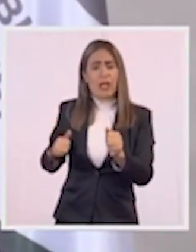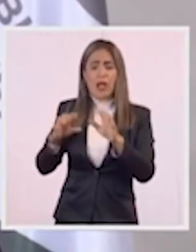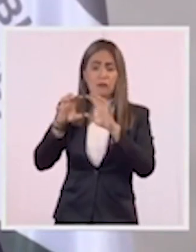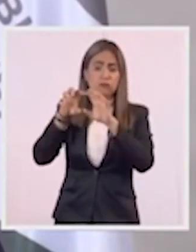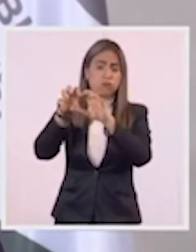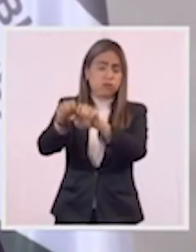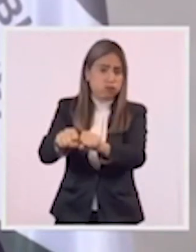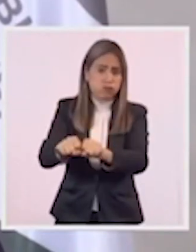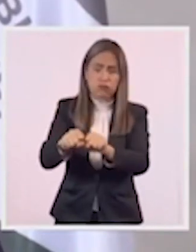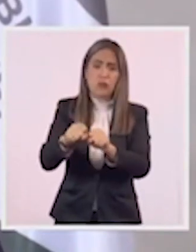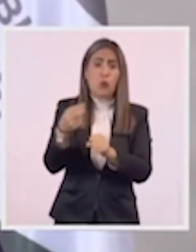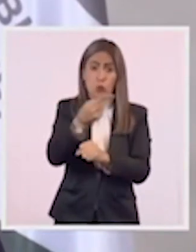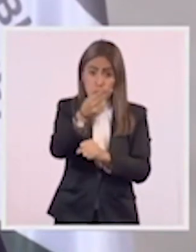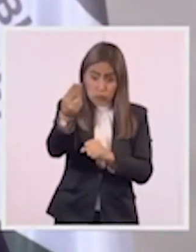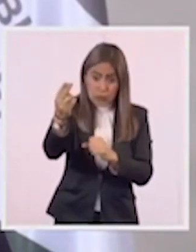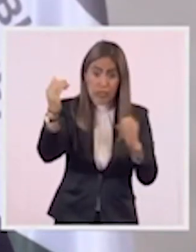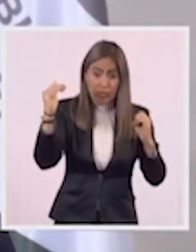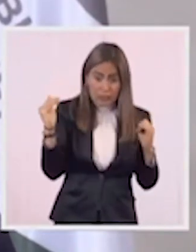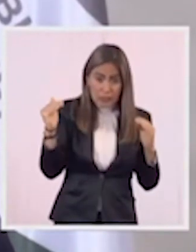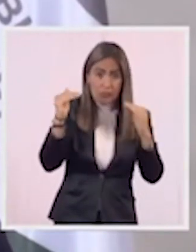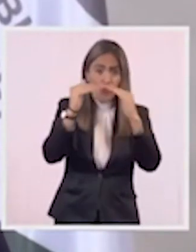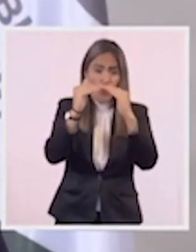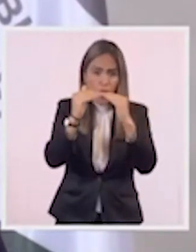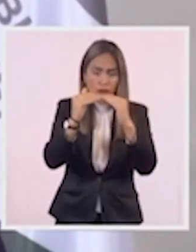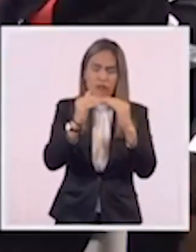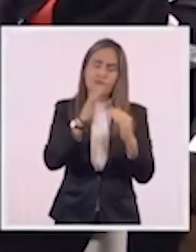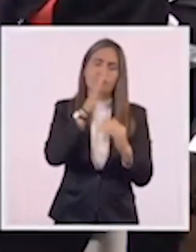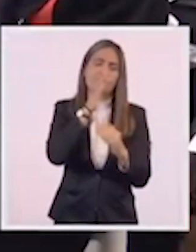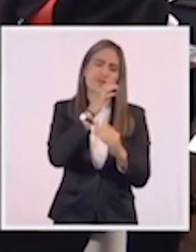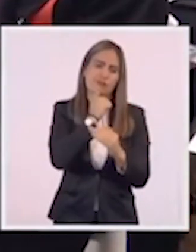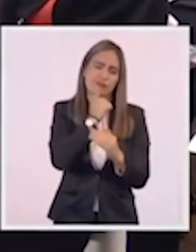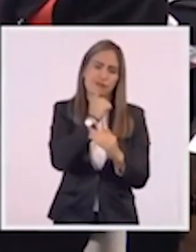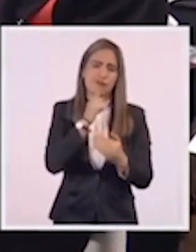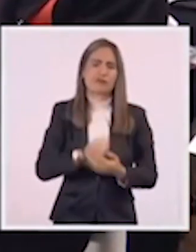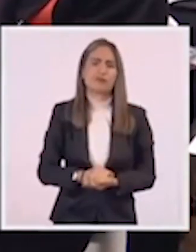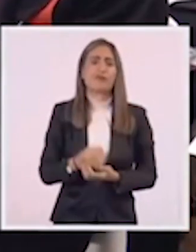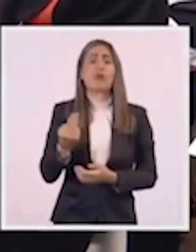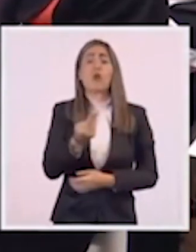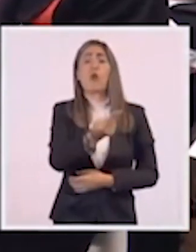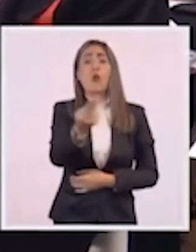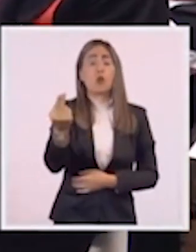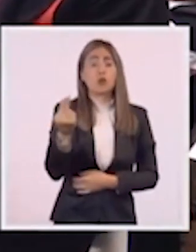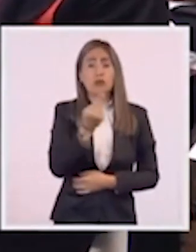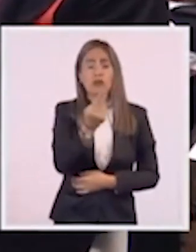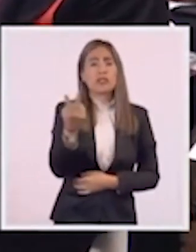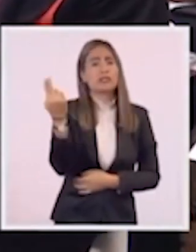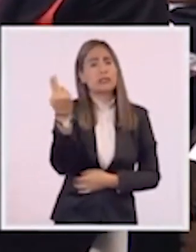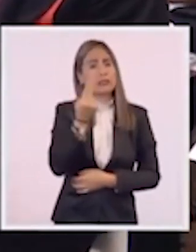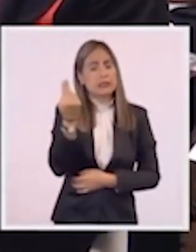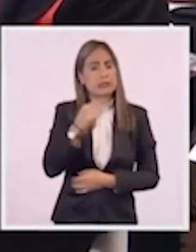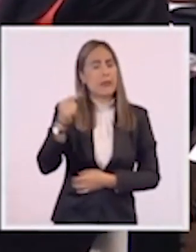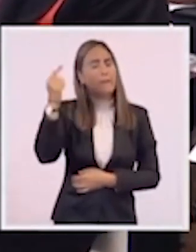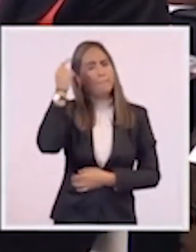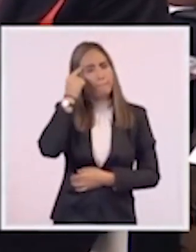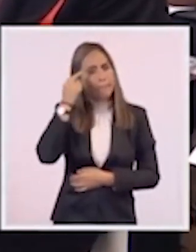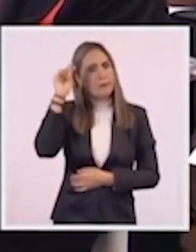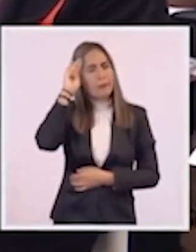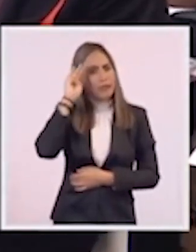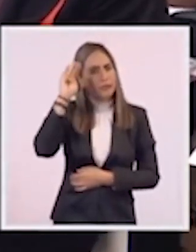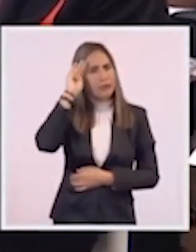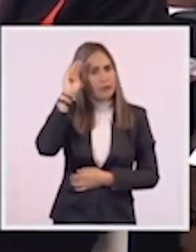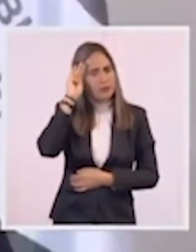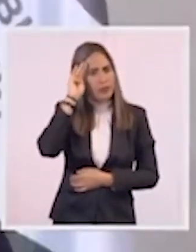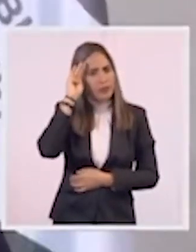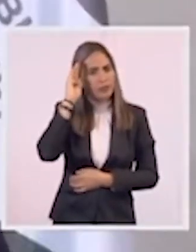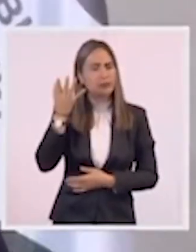meta con sacrificio, trabajo y compromiso. Al referirse a ellos, señaló: Ustedes son un producto de la educación pública.